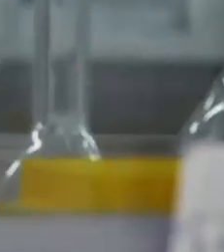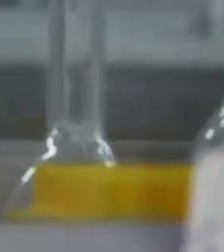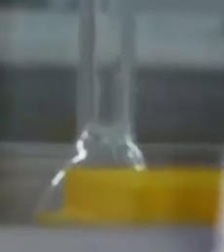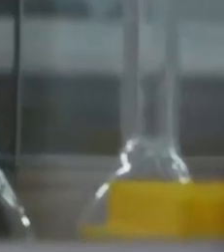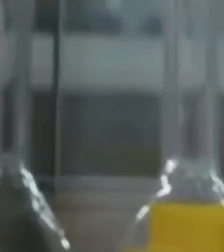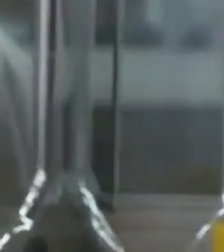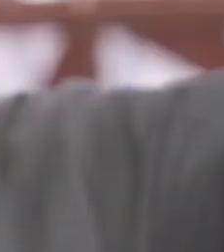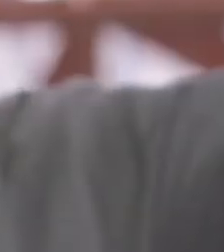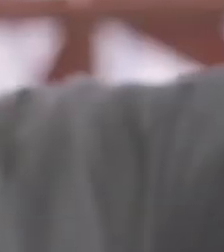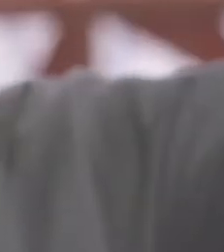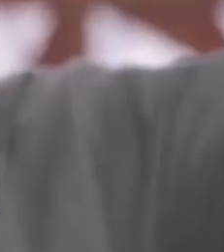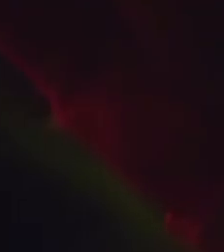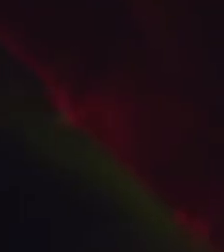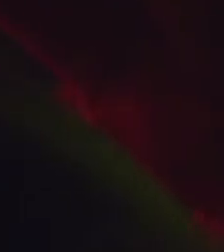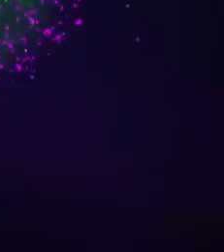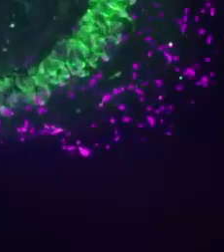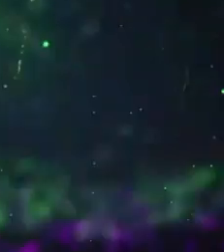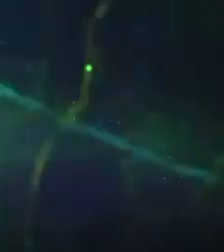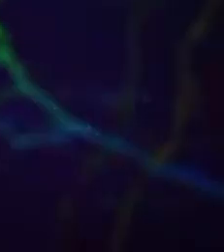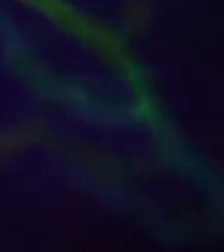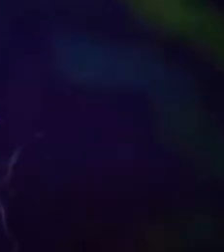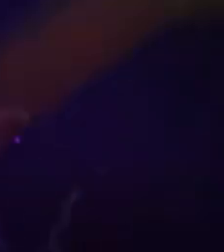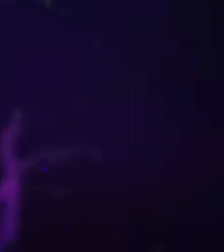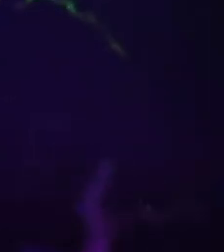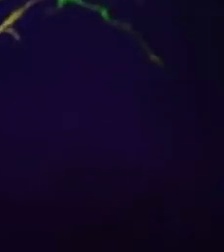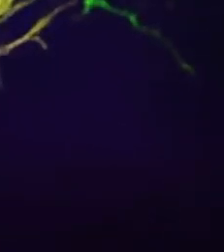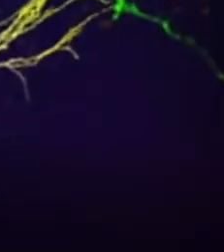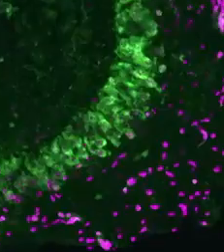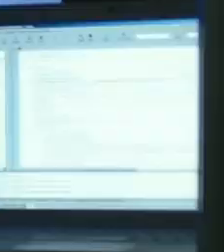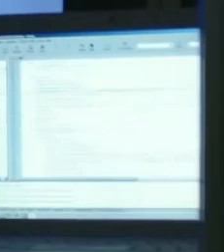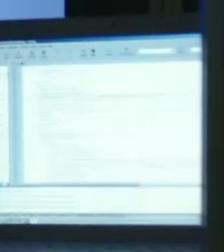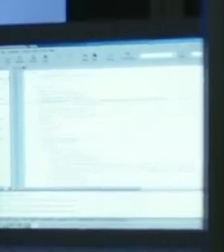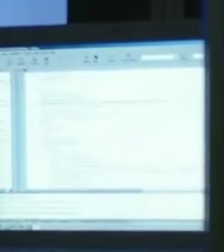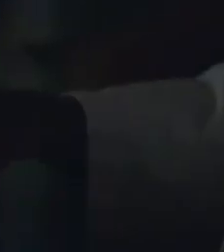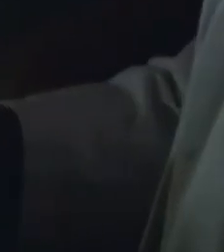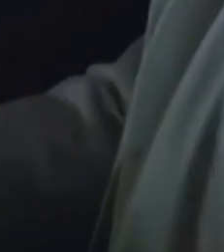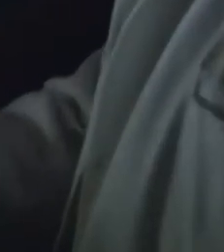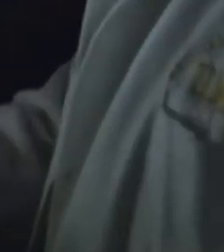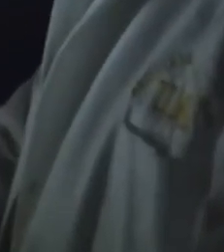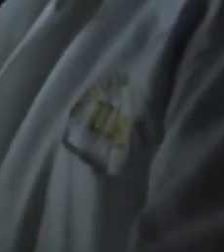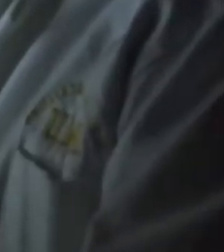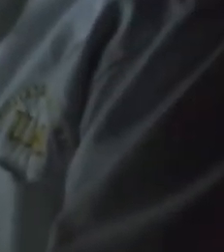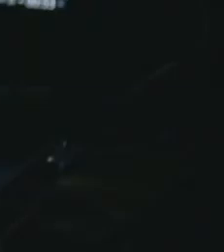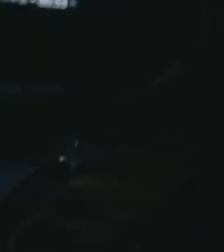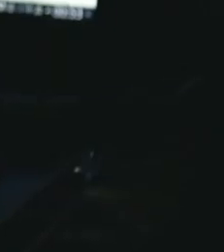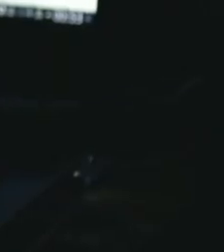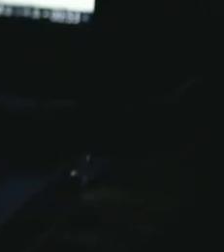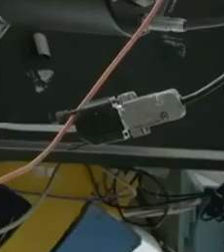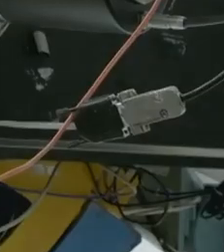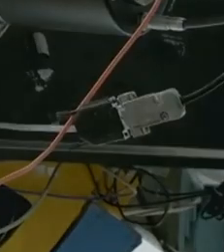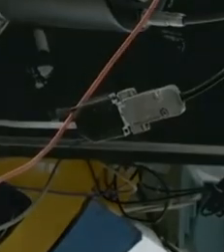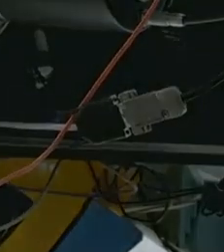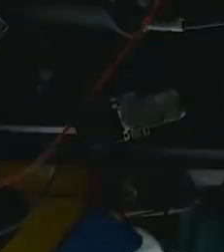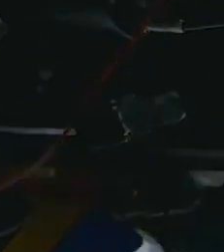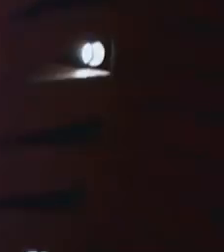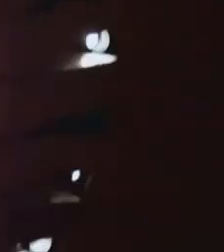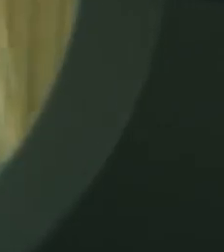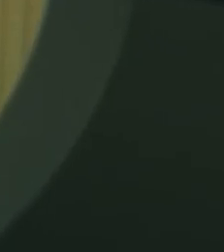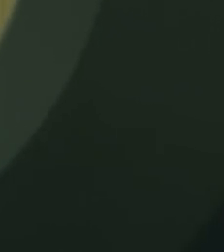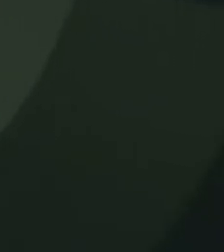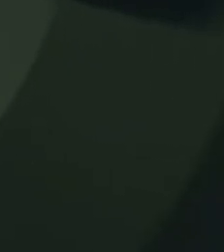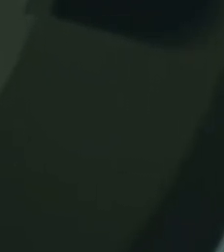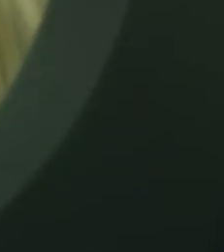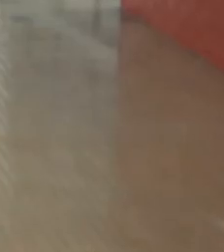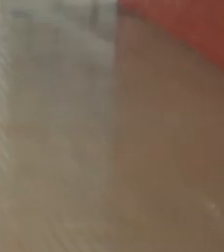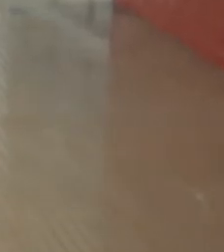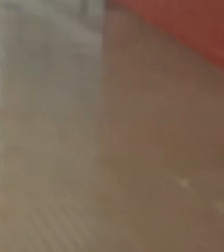nuestros académicos publican en las revistas de mayor prestigio internacional su trabajo abarca áreas que van desde la filosofía hasta